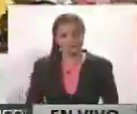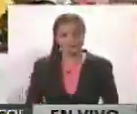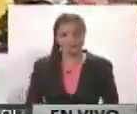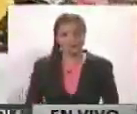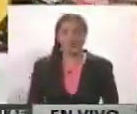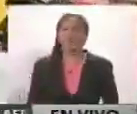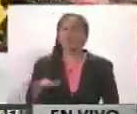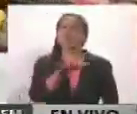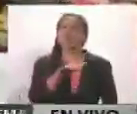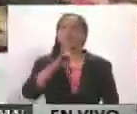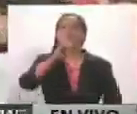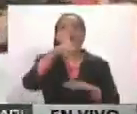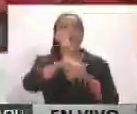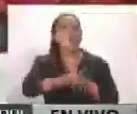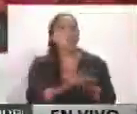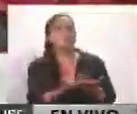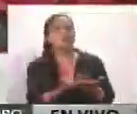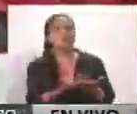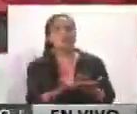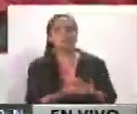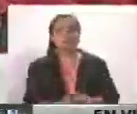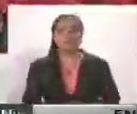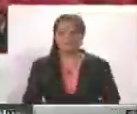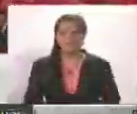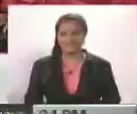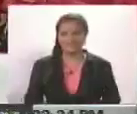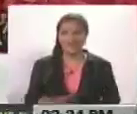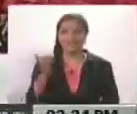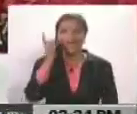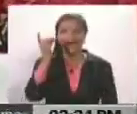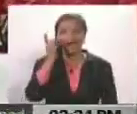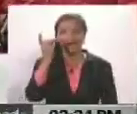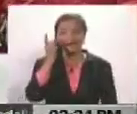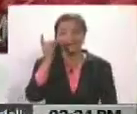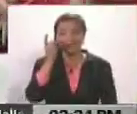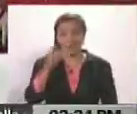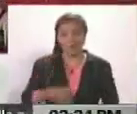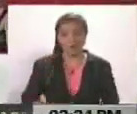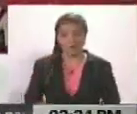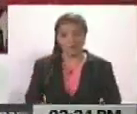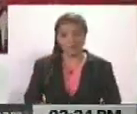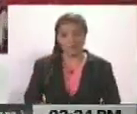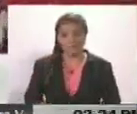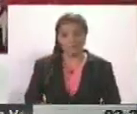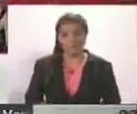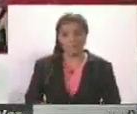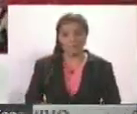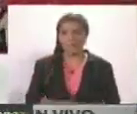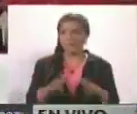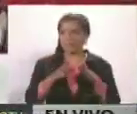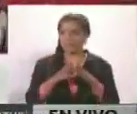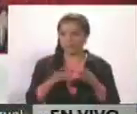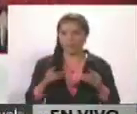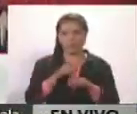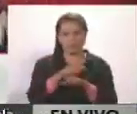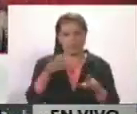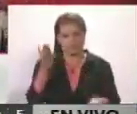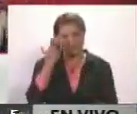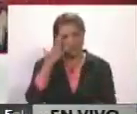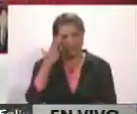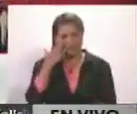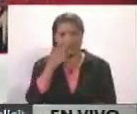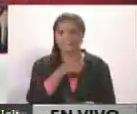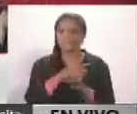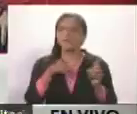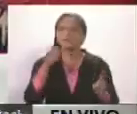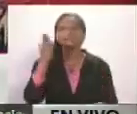¿Dónde está Jorge Rodríguez? Darío Viva. Todos compañeros, ¿saben? ¿Saben qué es lo hermoso